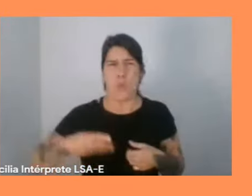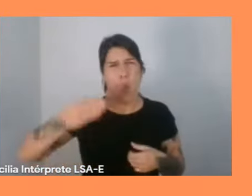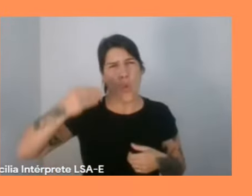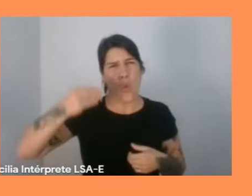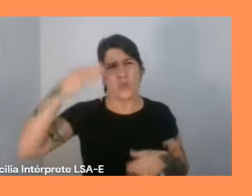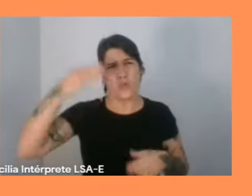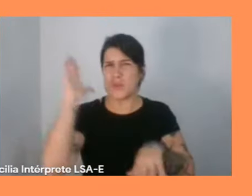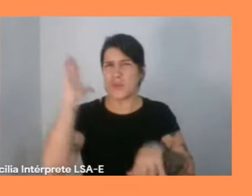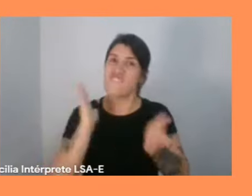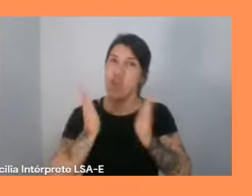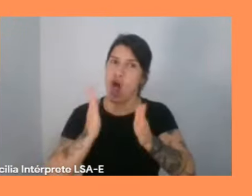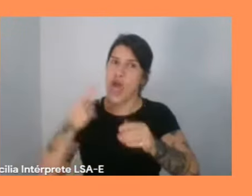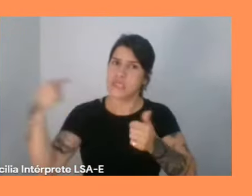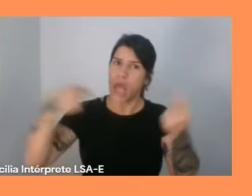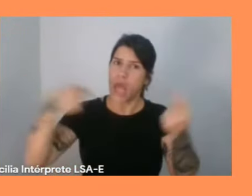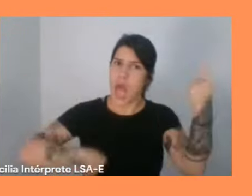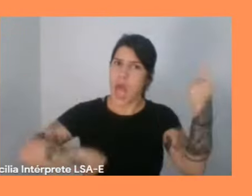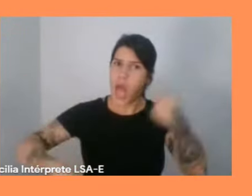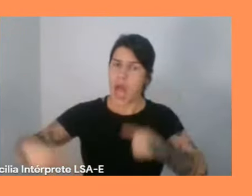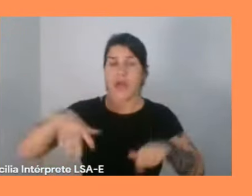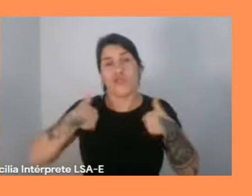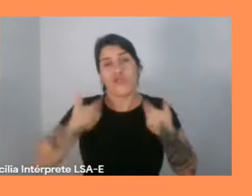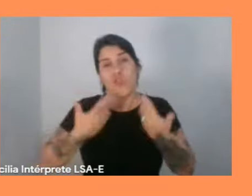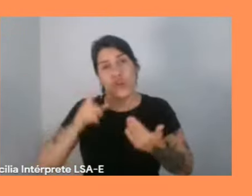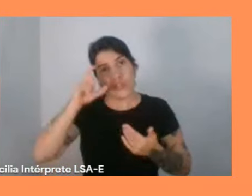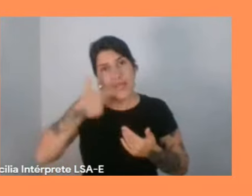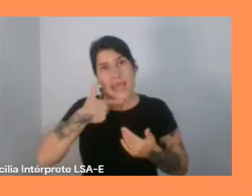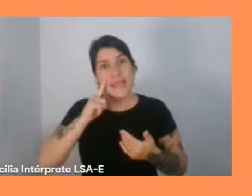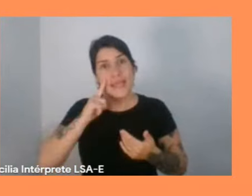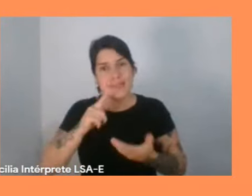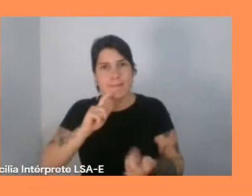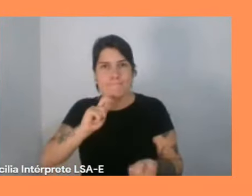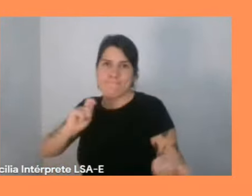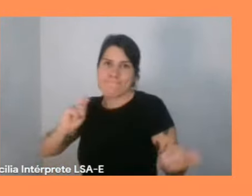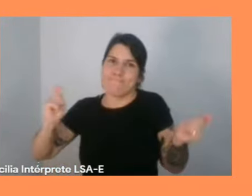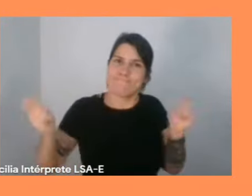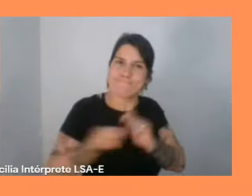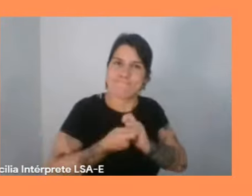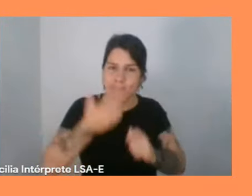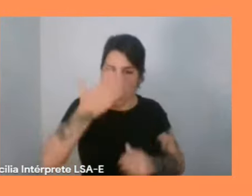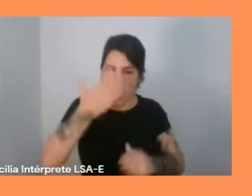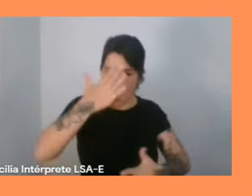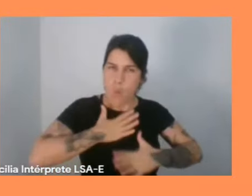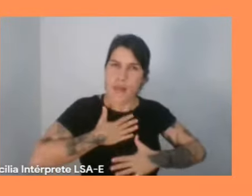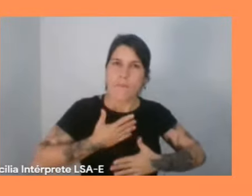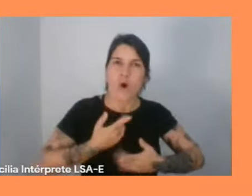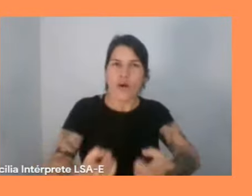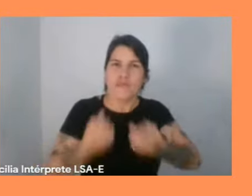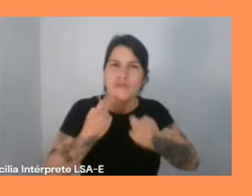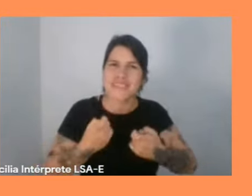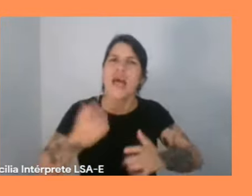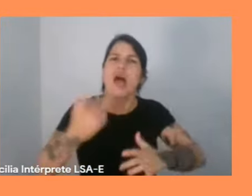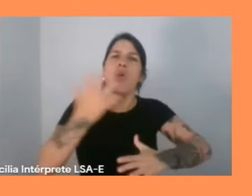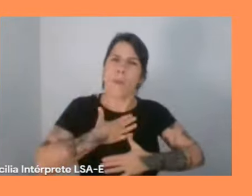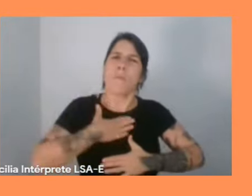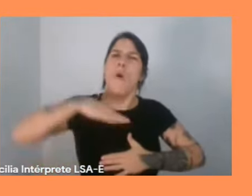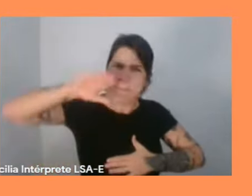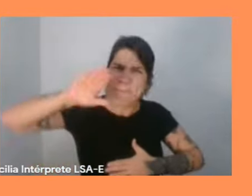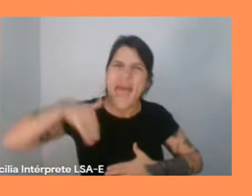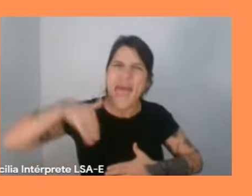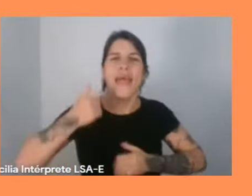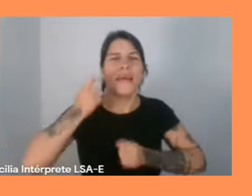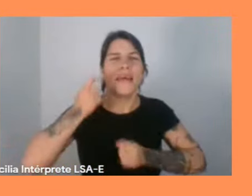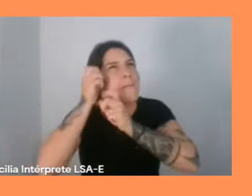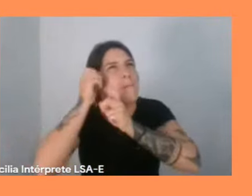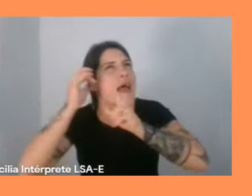apuesta a dar al cuerpo el lugar que merece la imaginación, la curiosidad, el cuidado. Educa para desarmar el